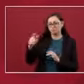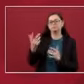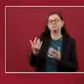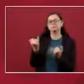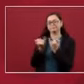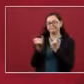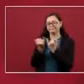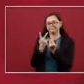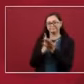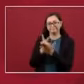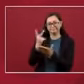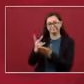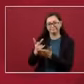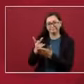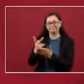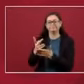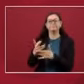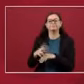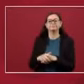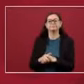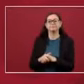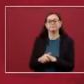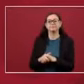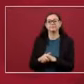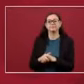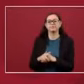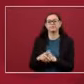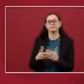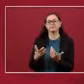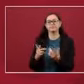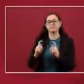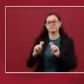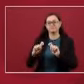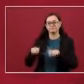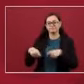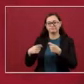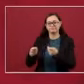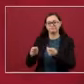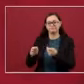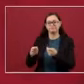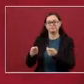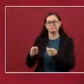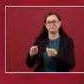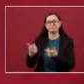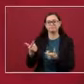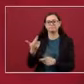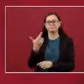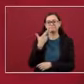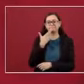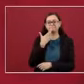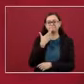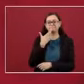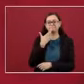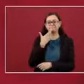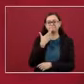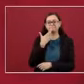considerada premiada como la mejor